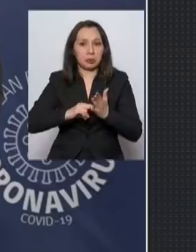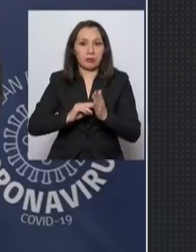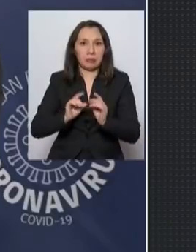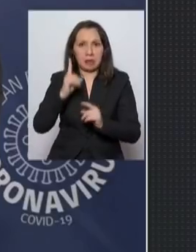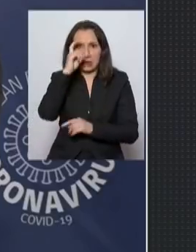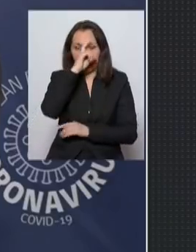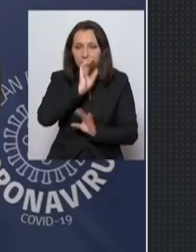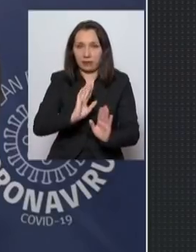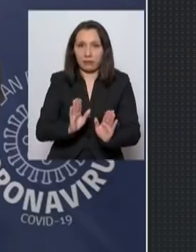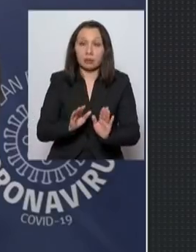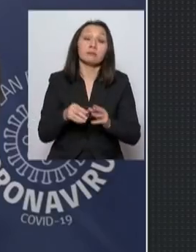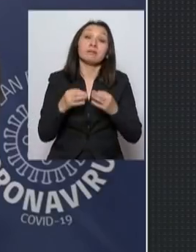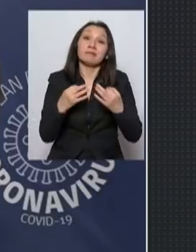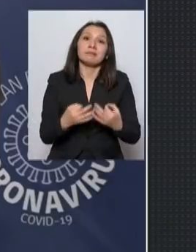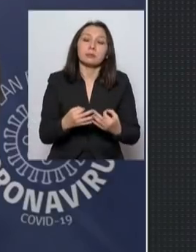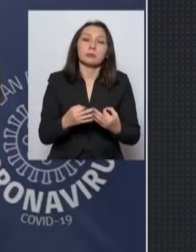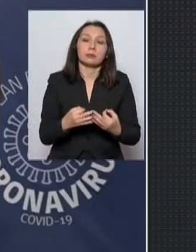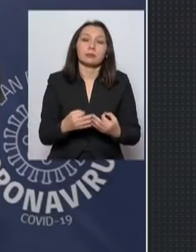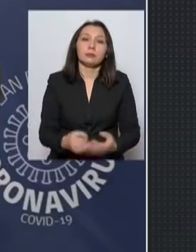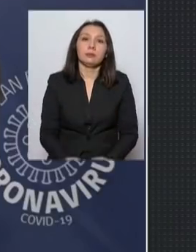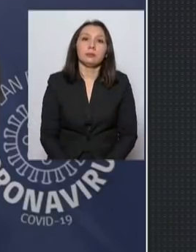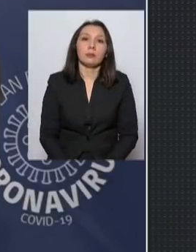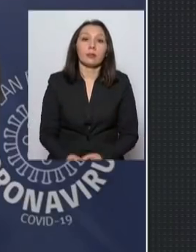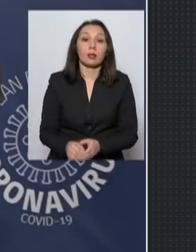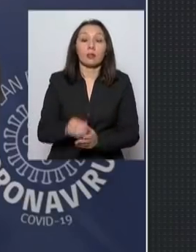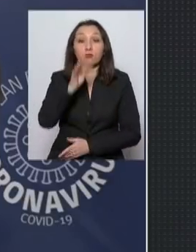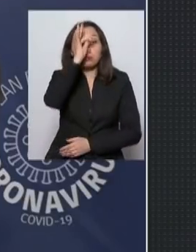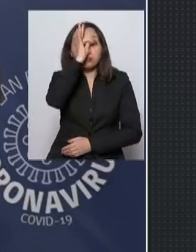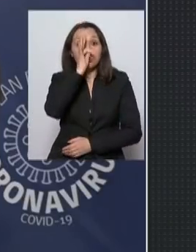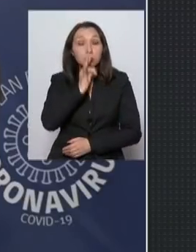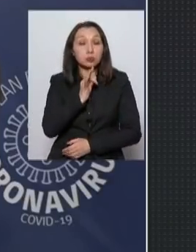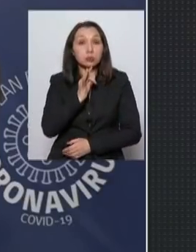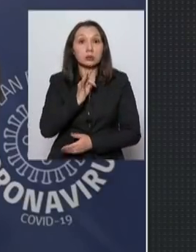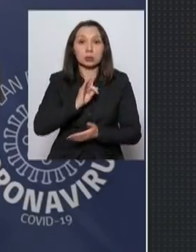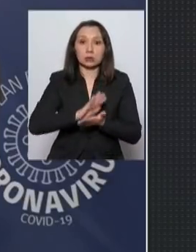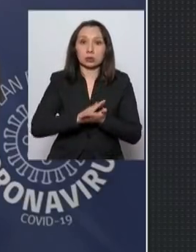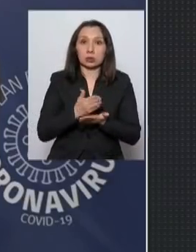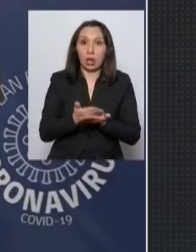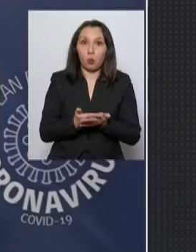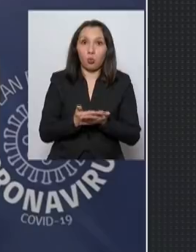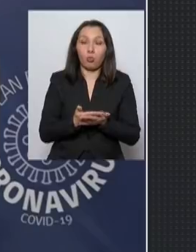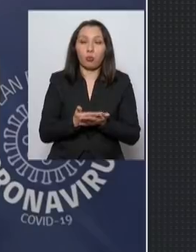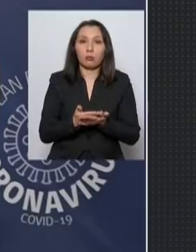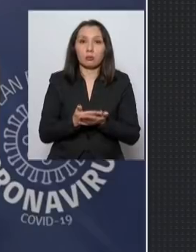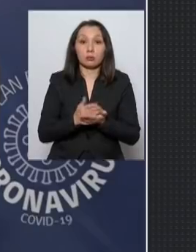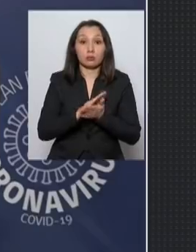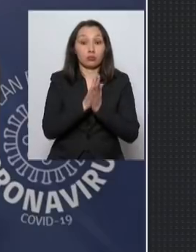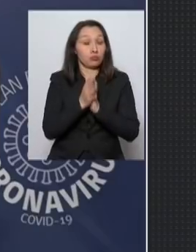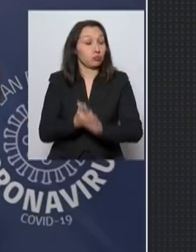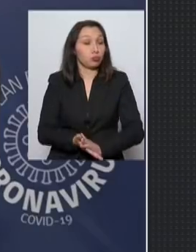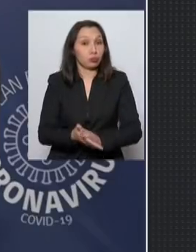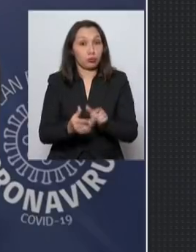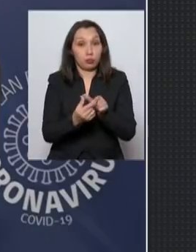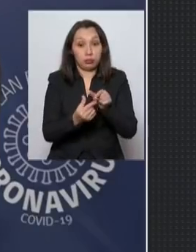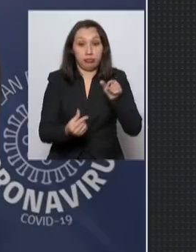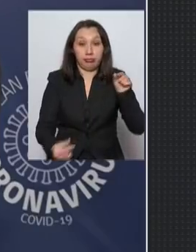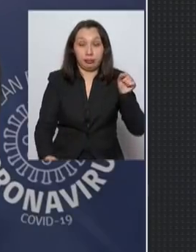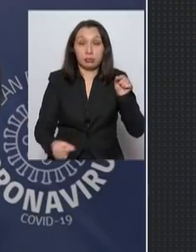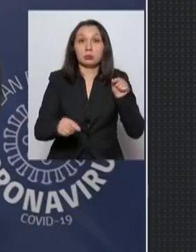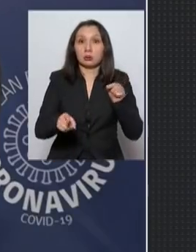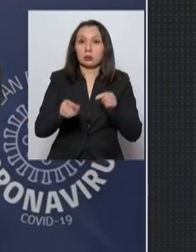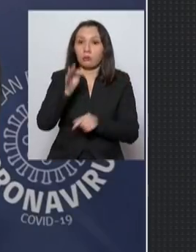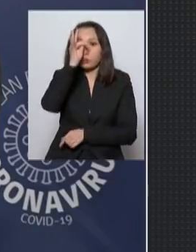complicación. Efectivamente, el personal de salud, todo el país en realidad, pero el personal de